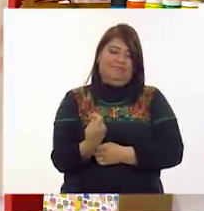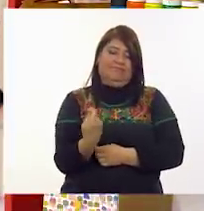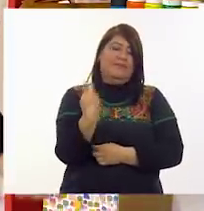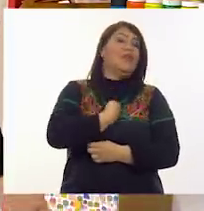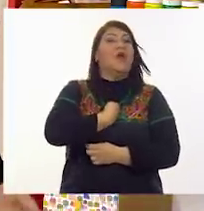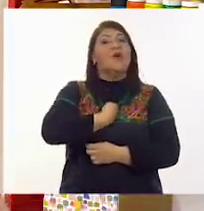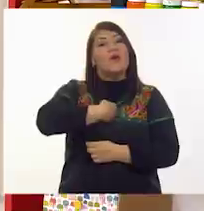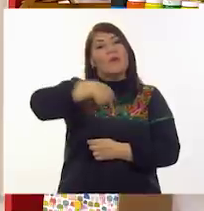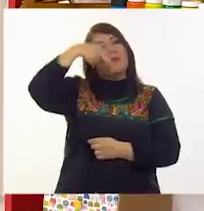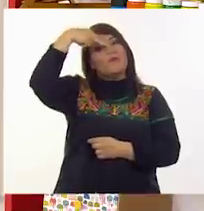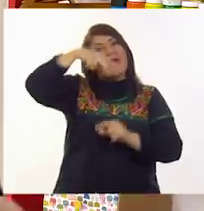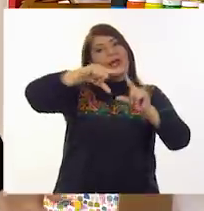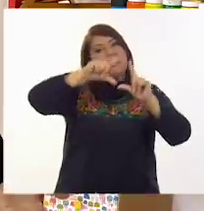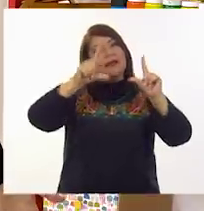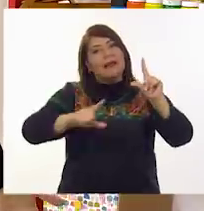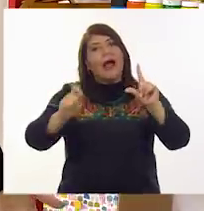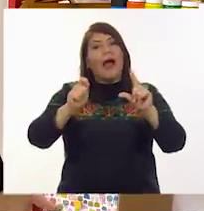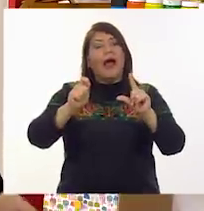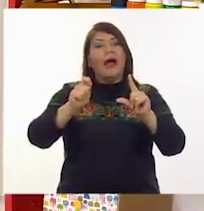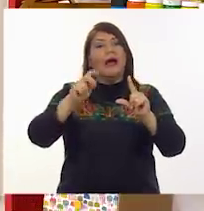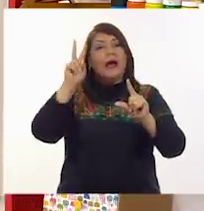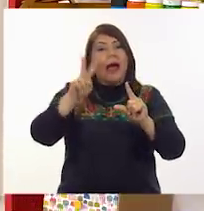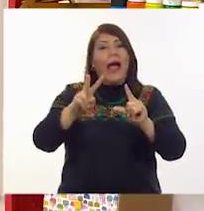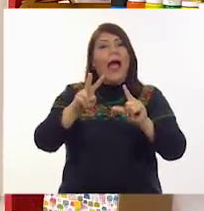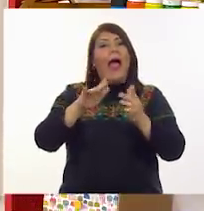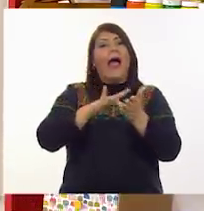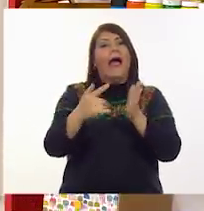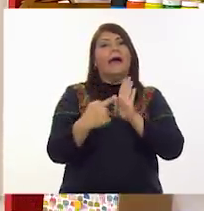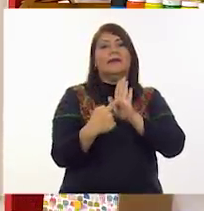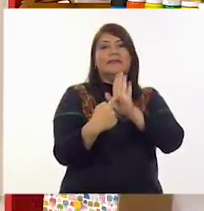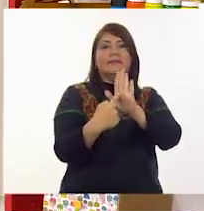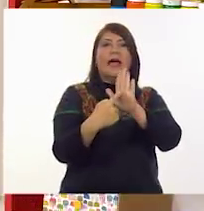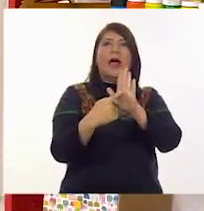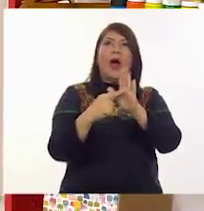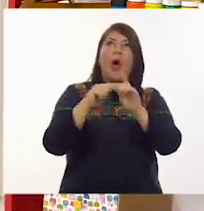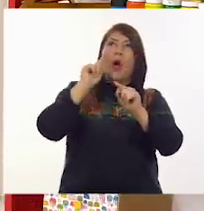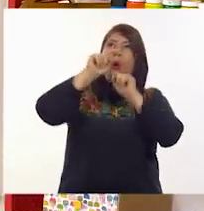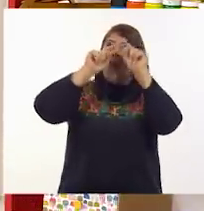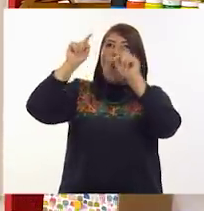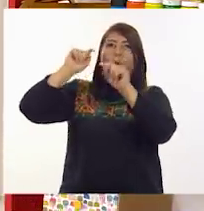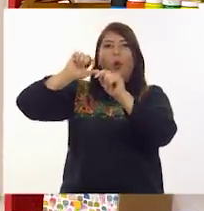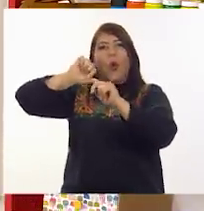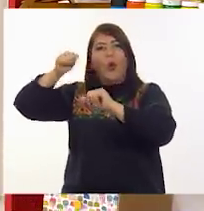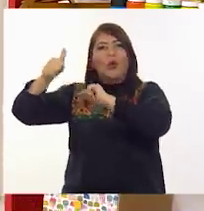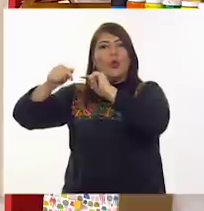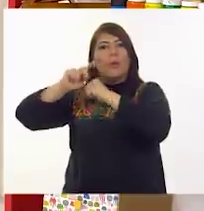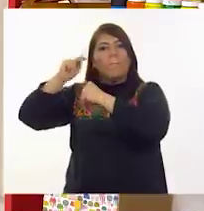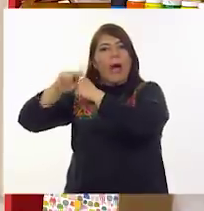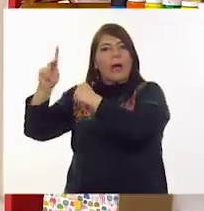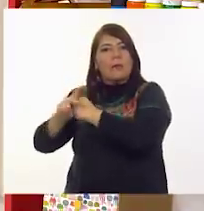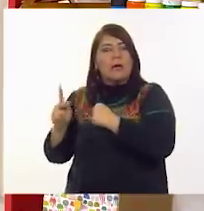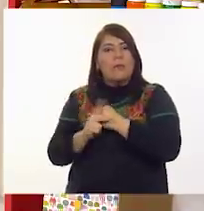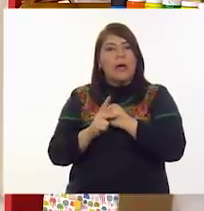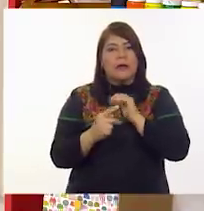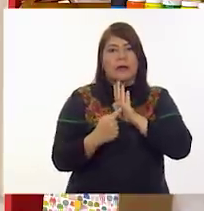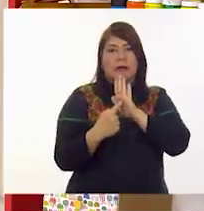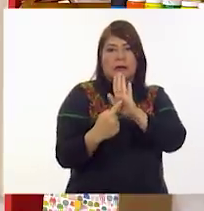todos nosotros, porque ella nos representa allá. ¿Saben?